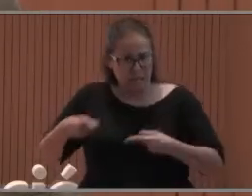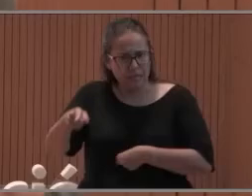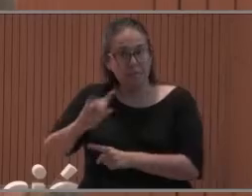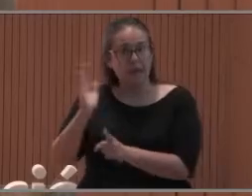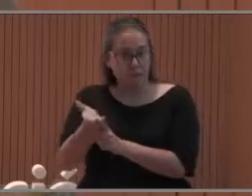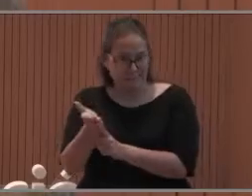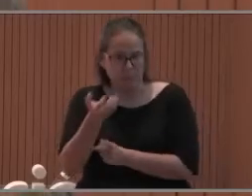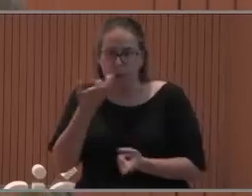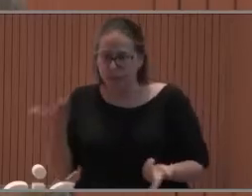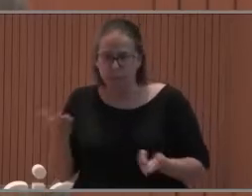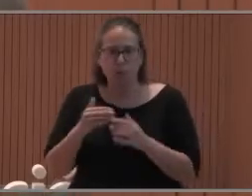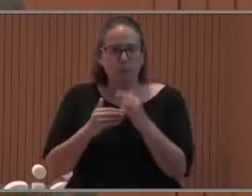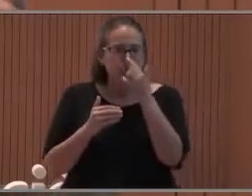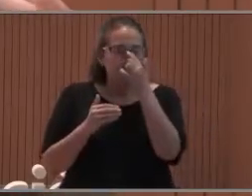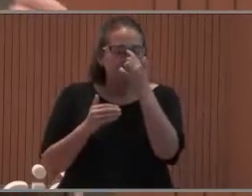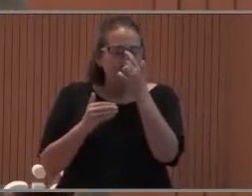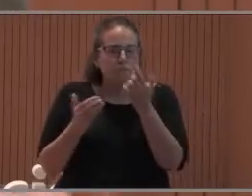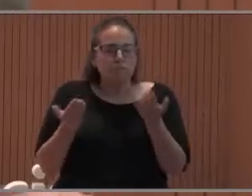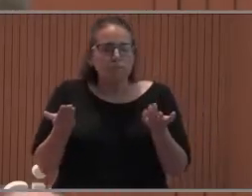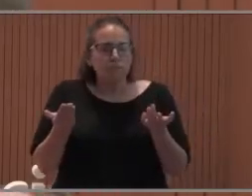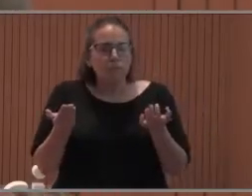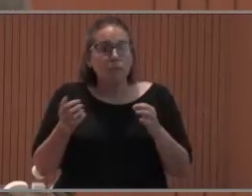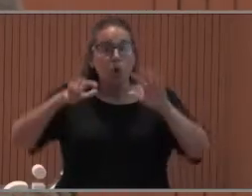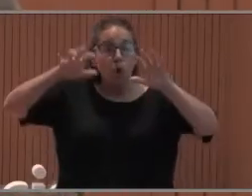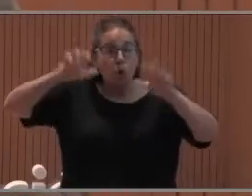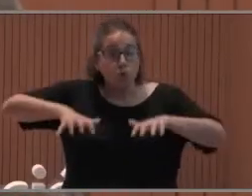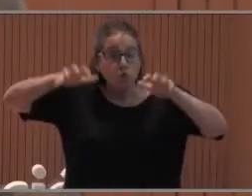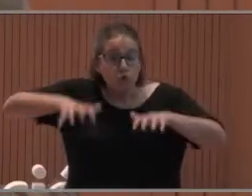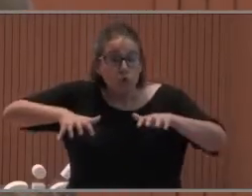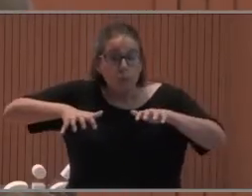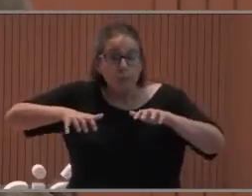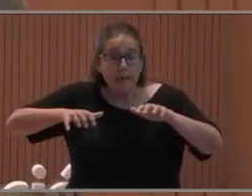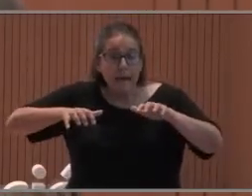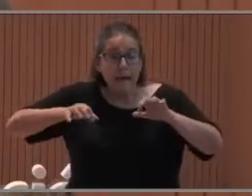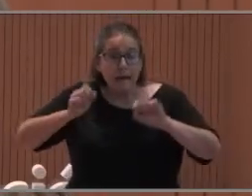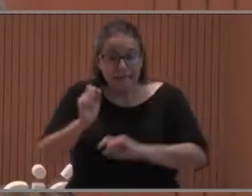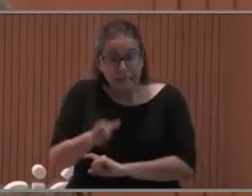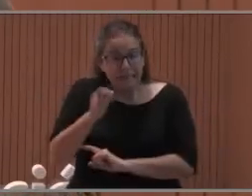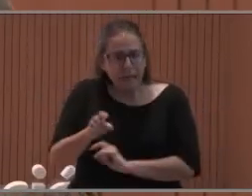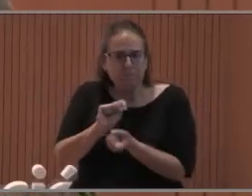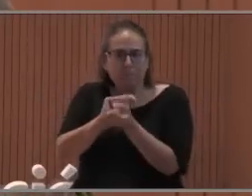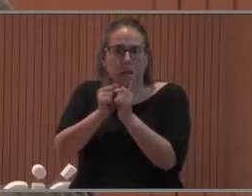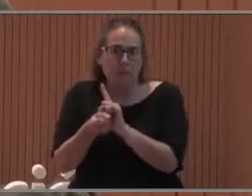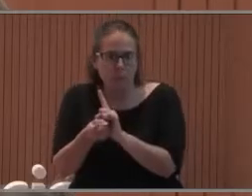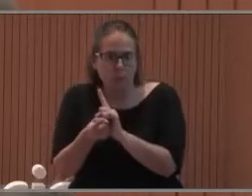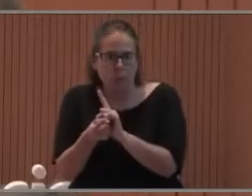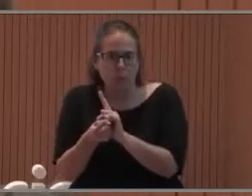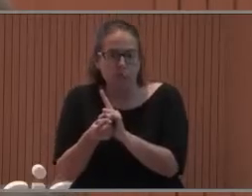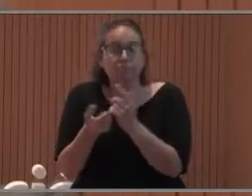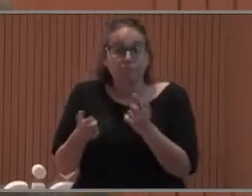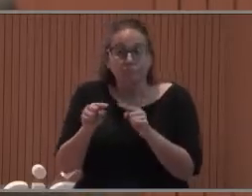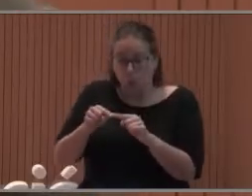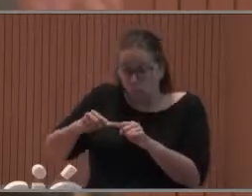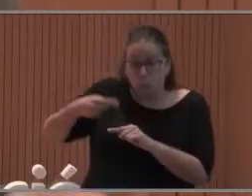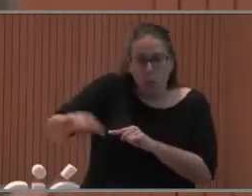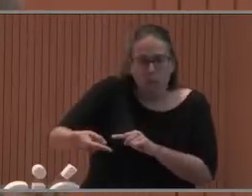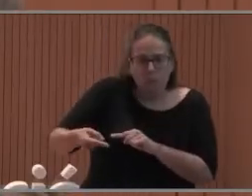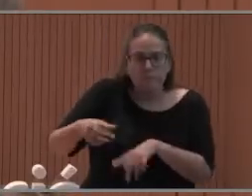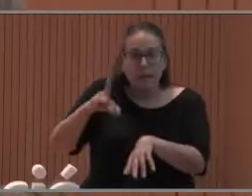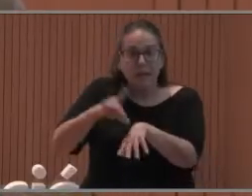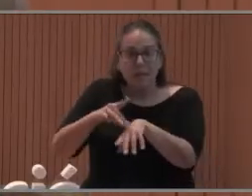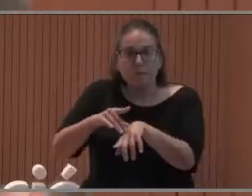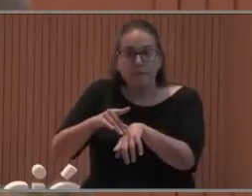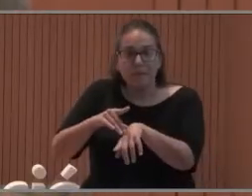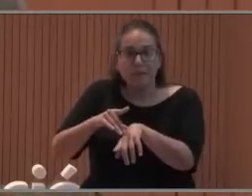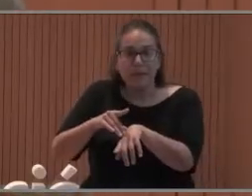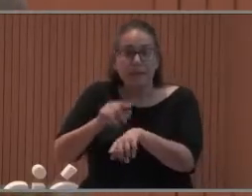los patrones de lluvias, del clima, provoca pues, cambio en los patrones de las enfermedades